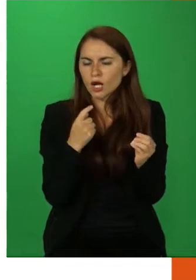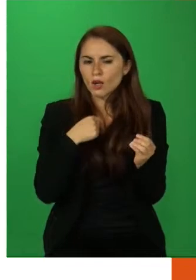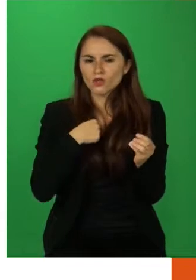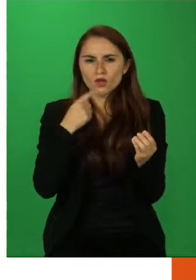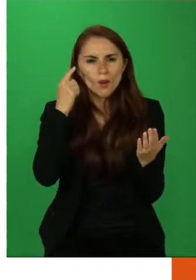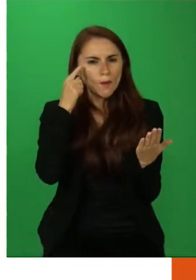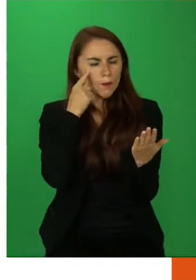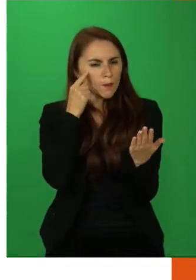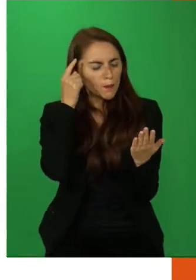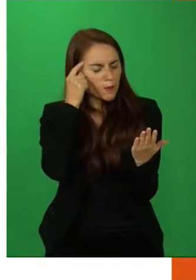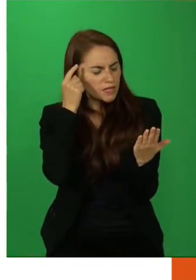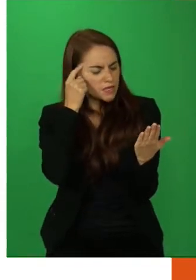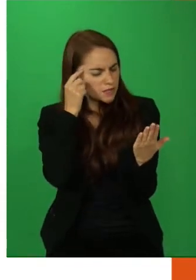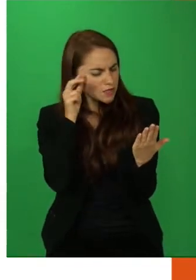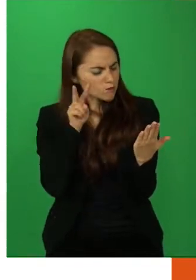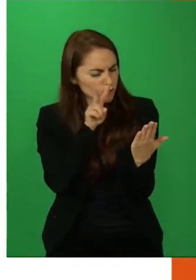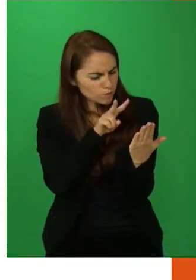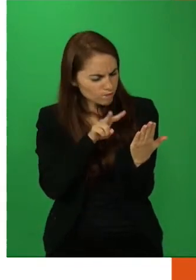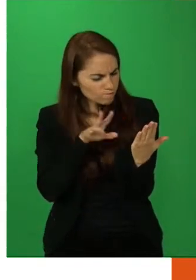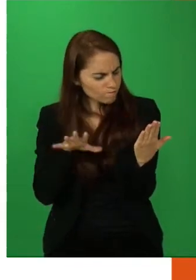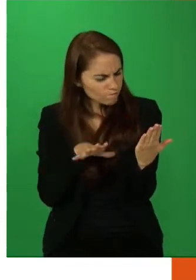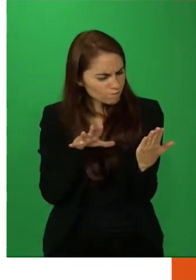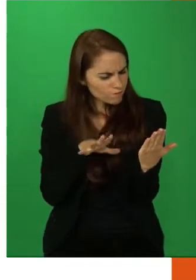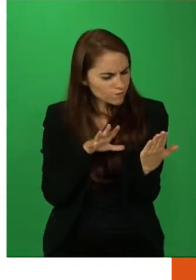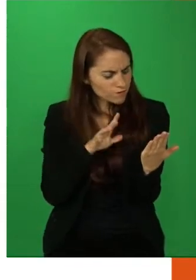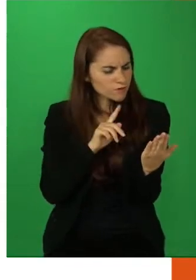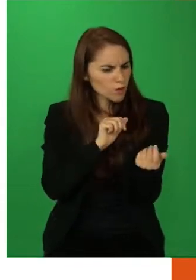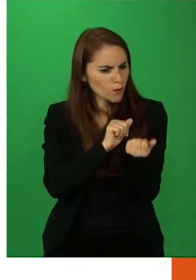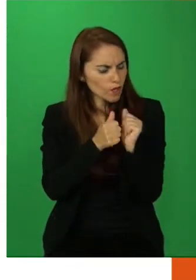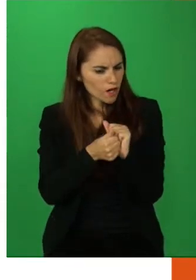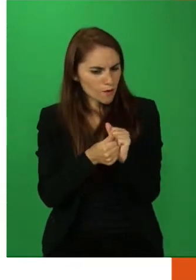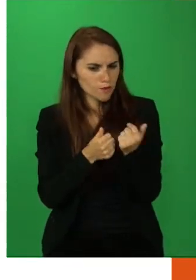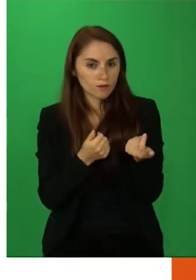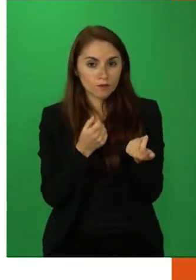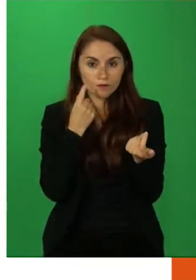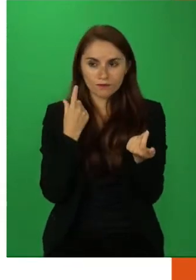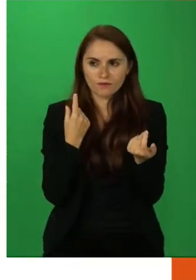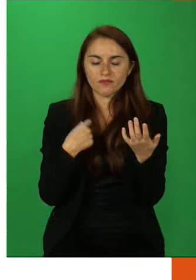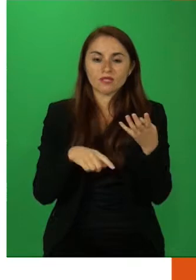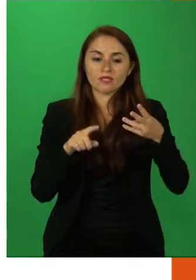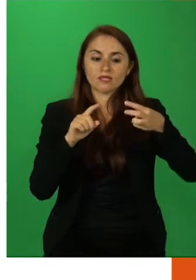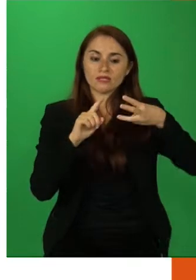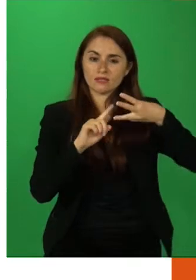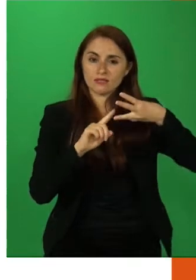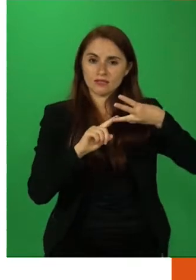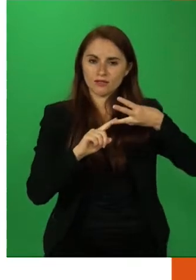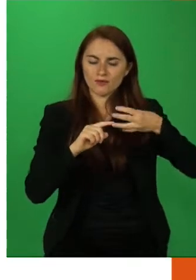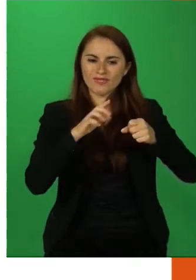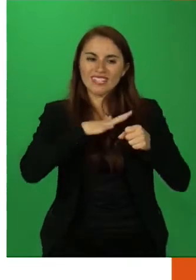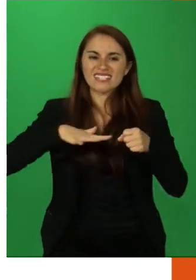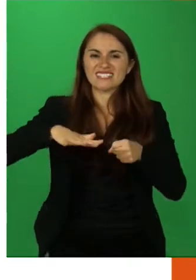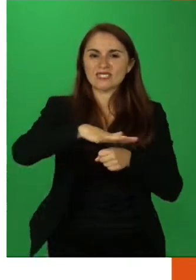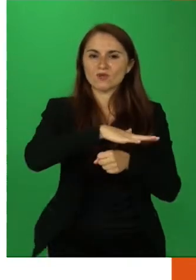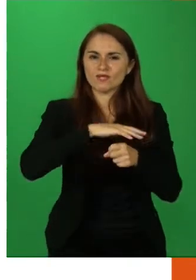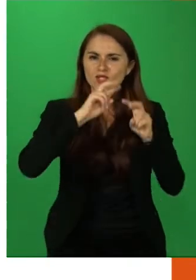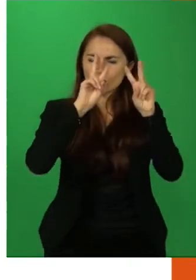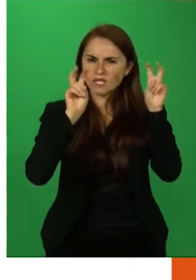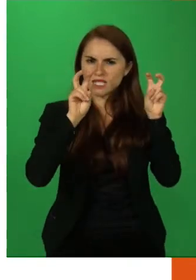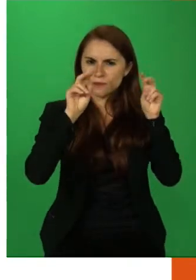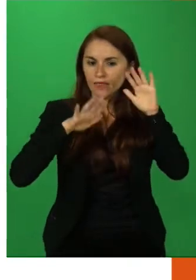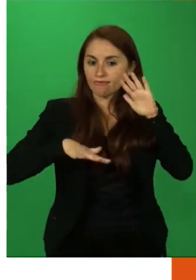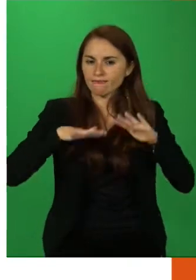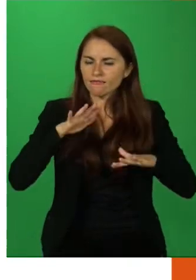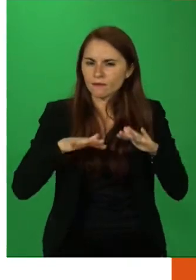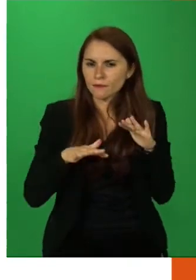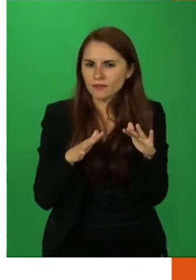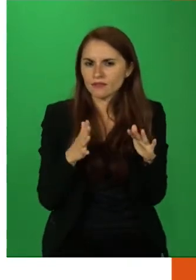solo lo que está allí literal. Y el contexto. ¿Qué es el contexto? Es toda aquella información